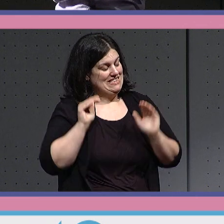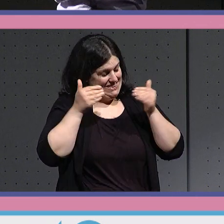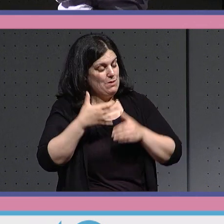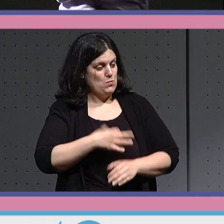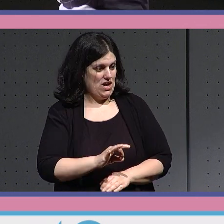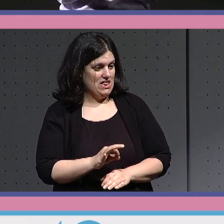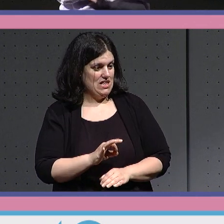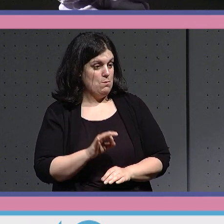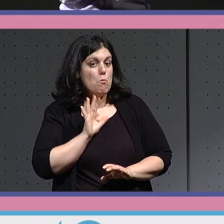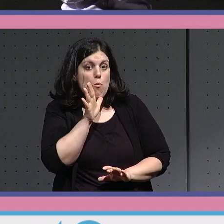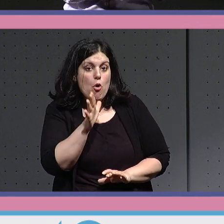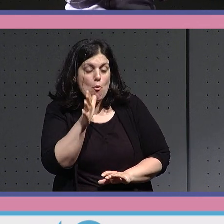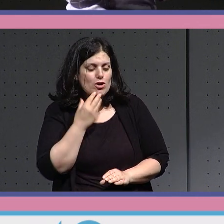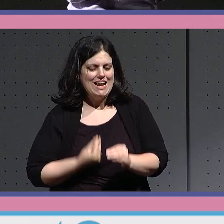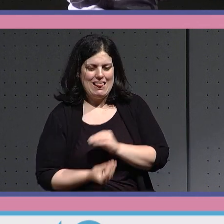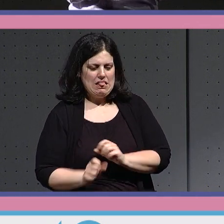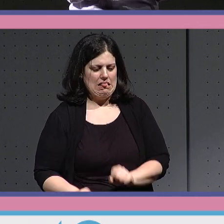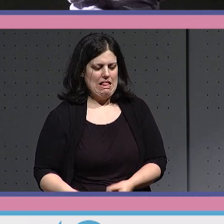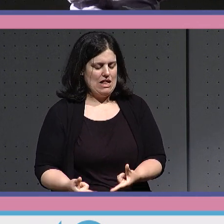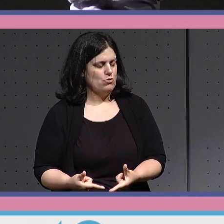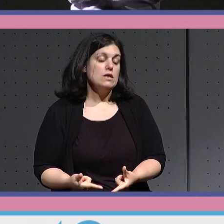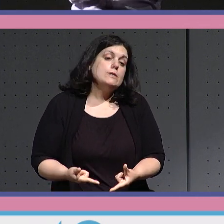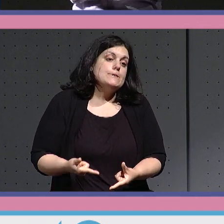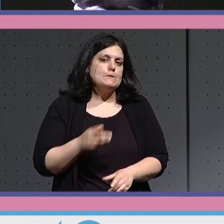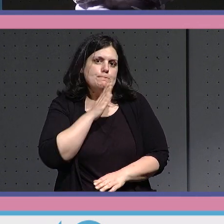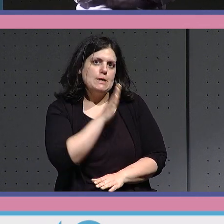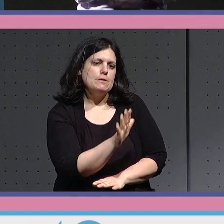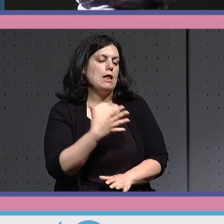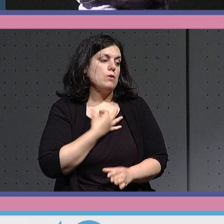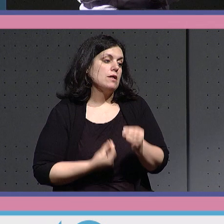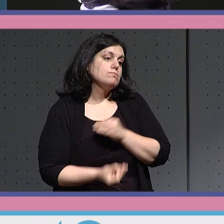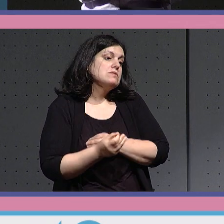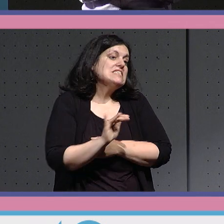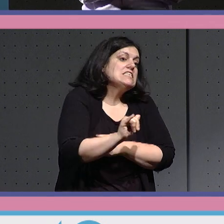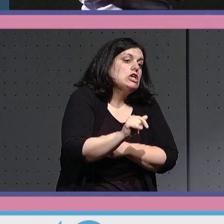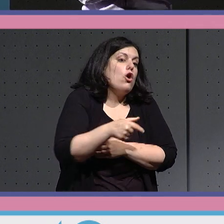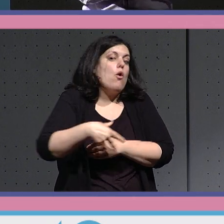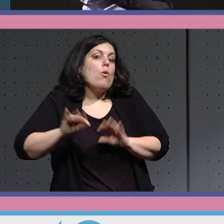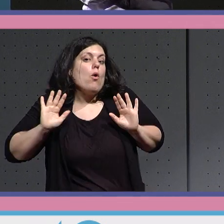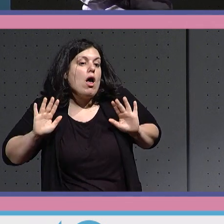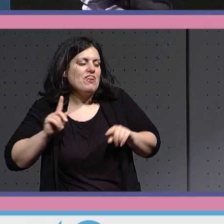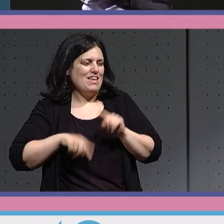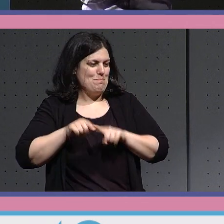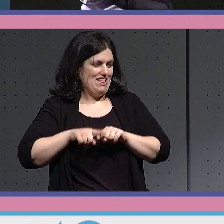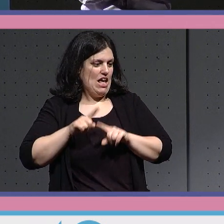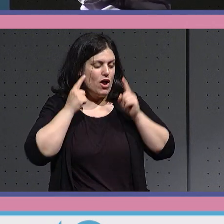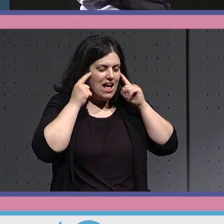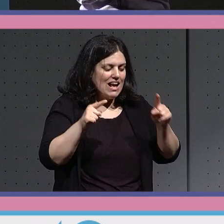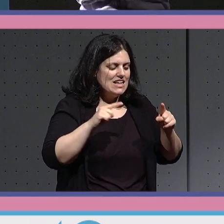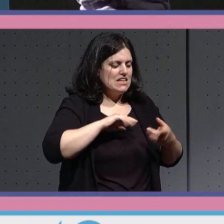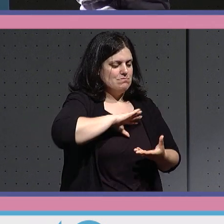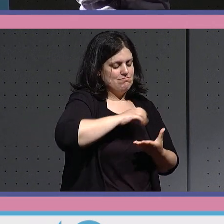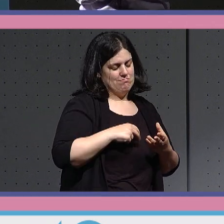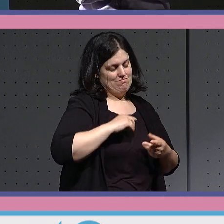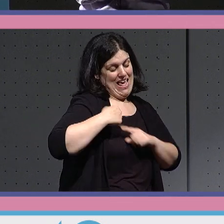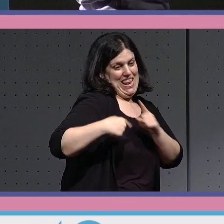la tienen, no tienen más riesgo que la población general de tener un problema. Si la mutación no es de novo y es